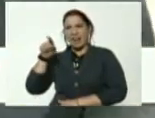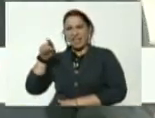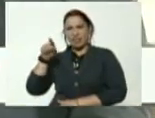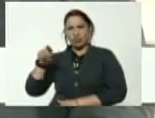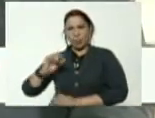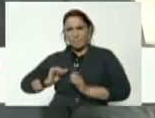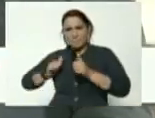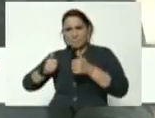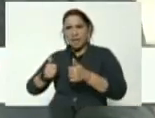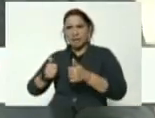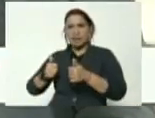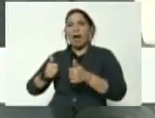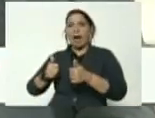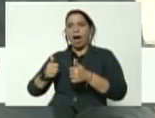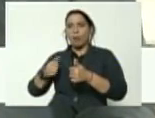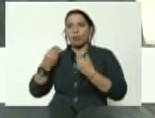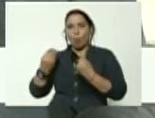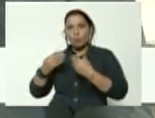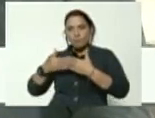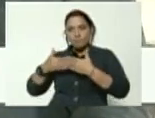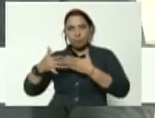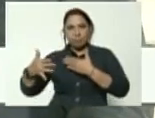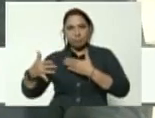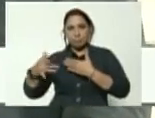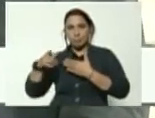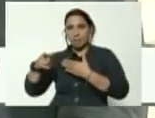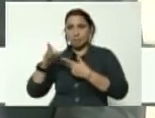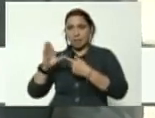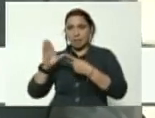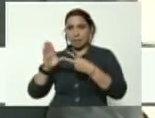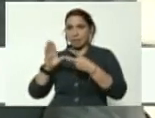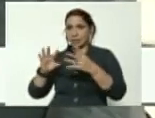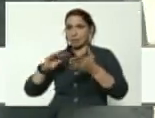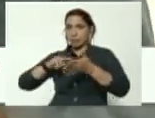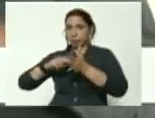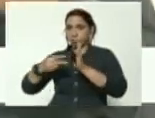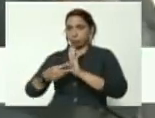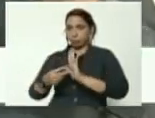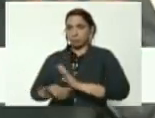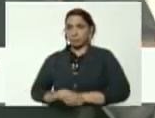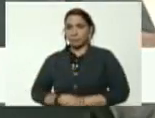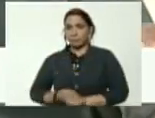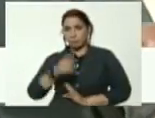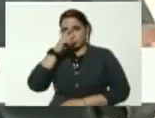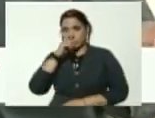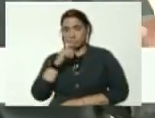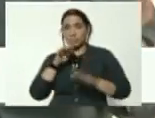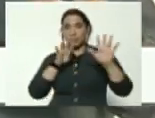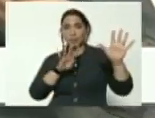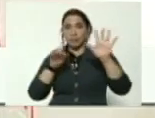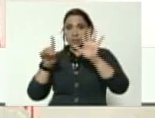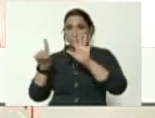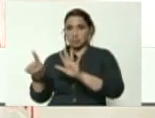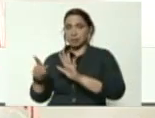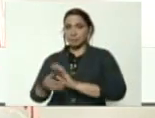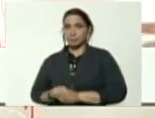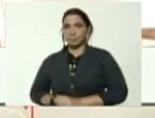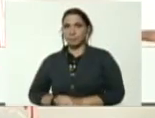de arranque de esa tendencia que va a ser característica. En el año 96, en